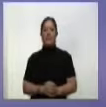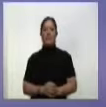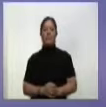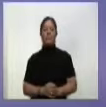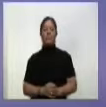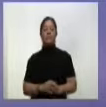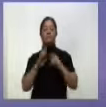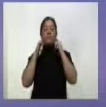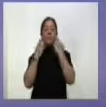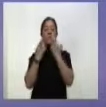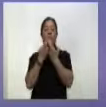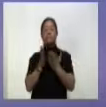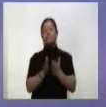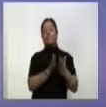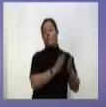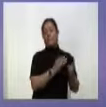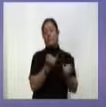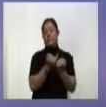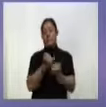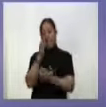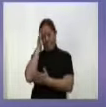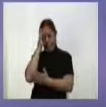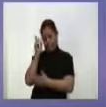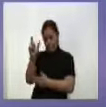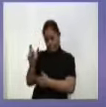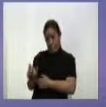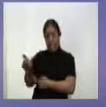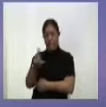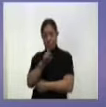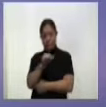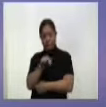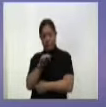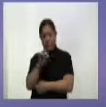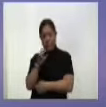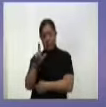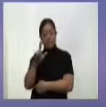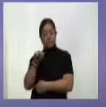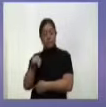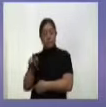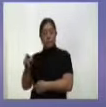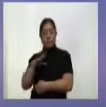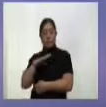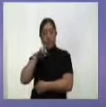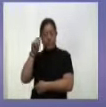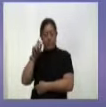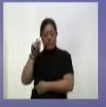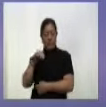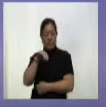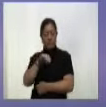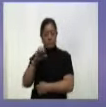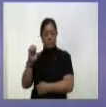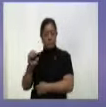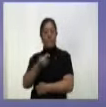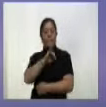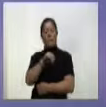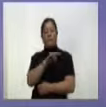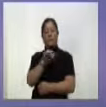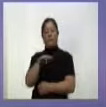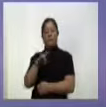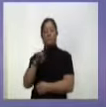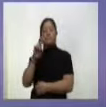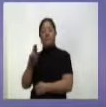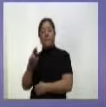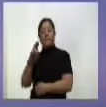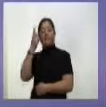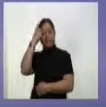reuniones por separado también reconoció el liderazgo de Daniel Núñez en el sindicato Mariano Escobedo y de Juan Rafael Hernández Alonso, dirigente